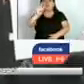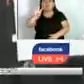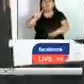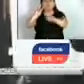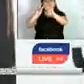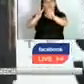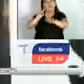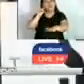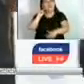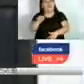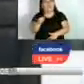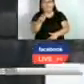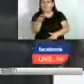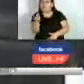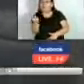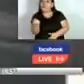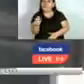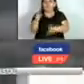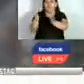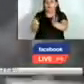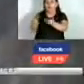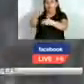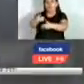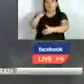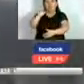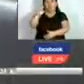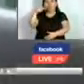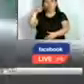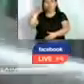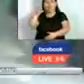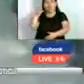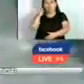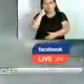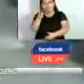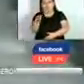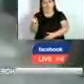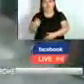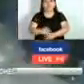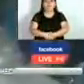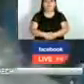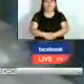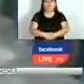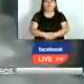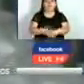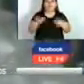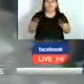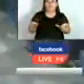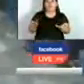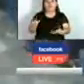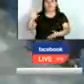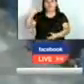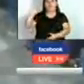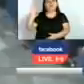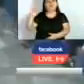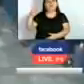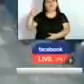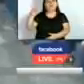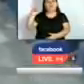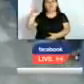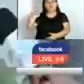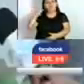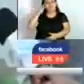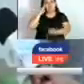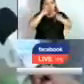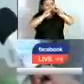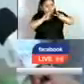6.447, ese era el número de urna que aparecía, y pues la Fiscalía las